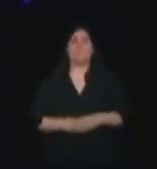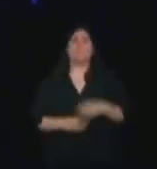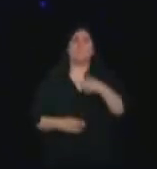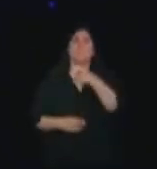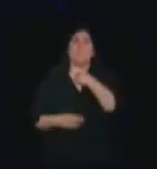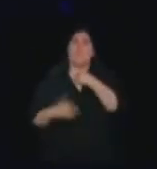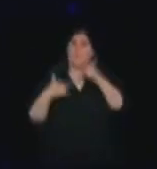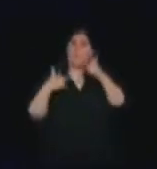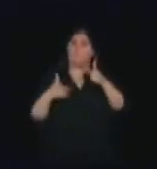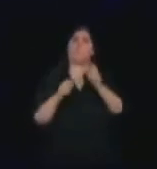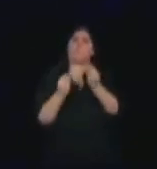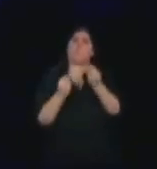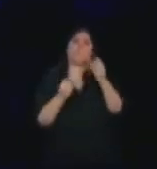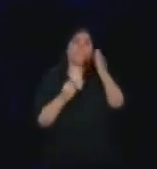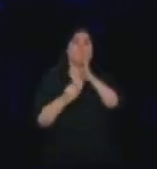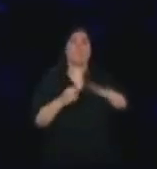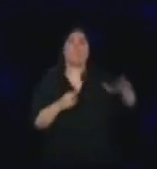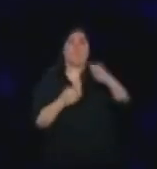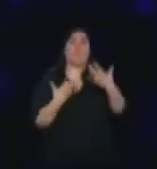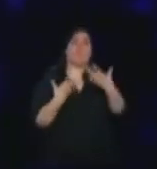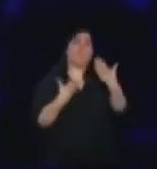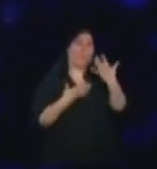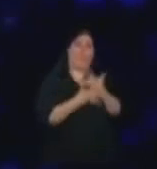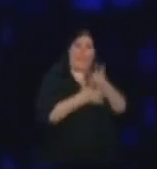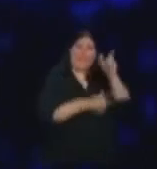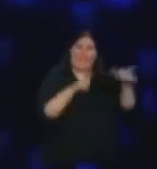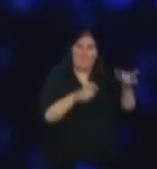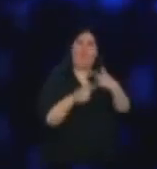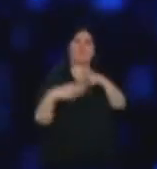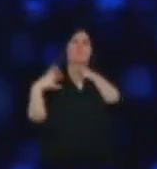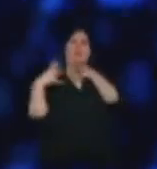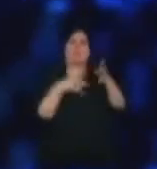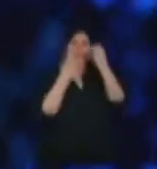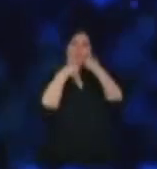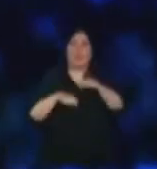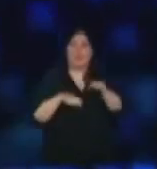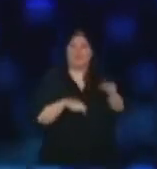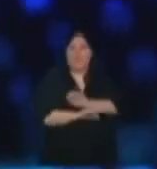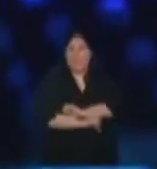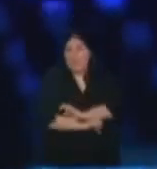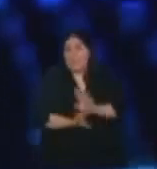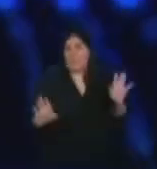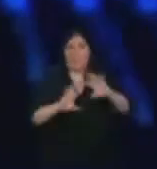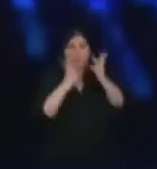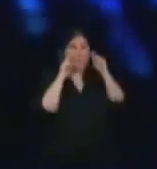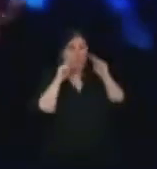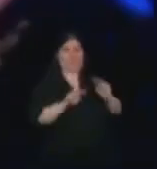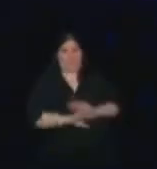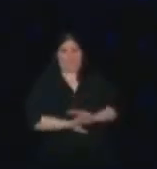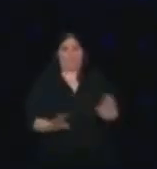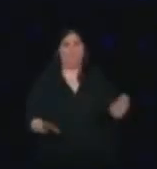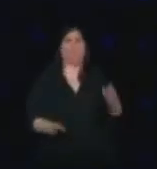esta jornada anuncios de medidas para consolidar el sistema de reservas para que el próximo presidente no